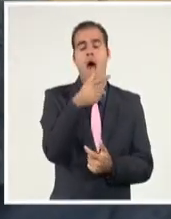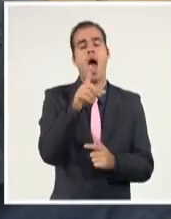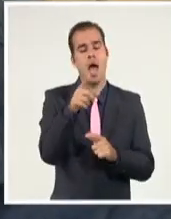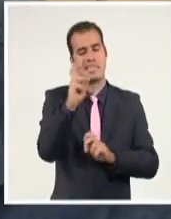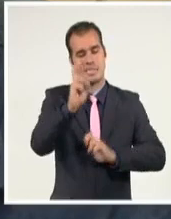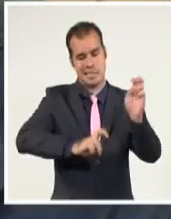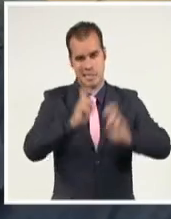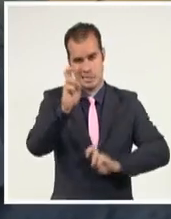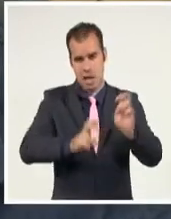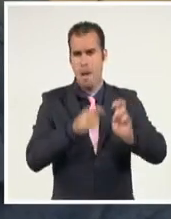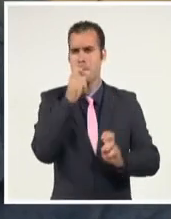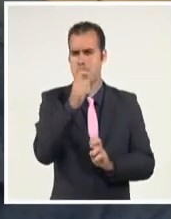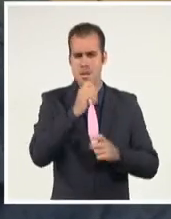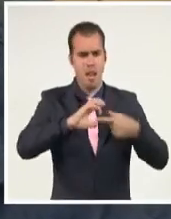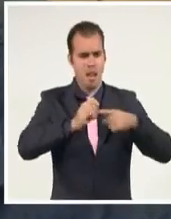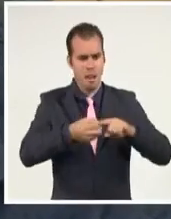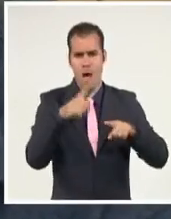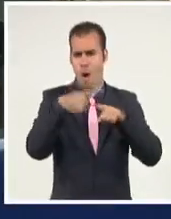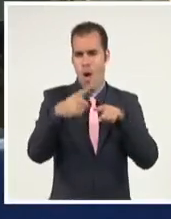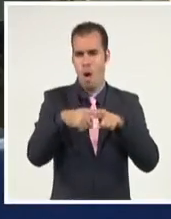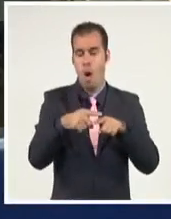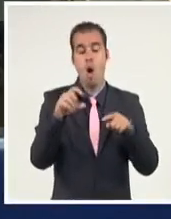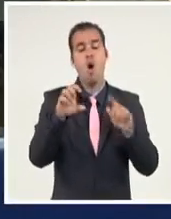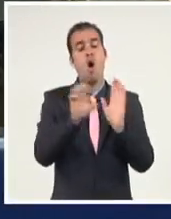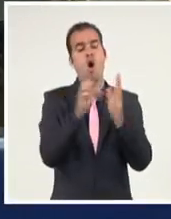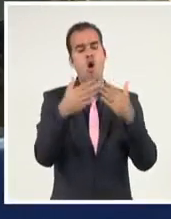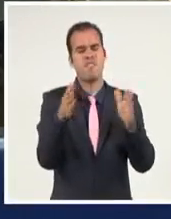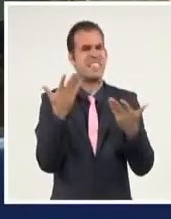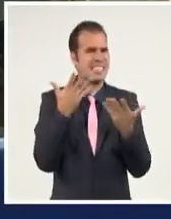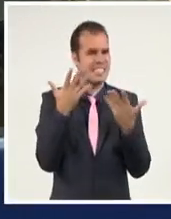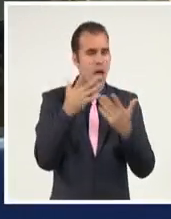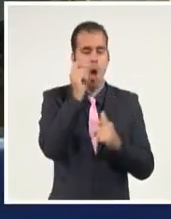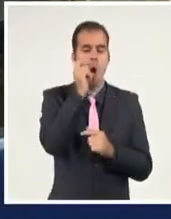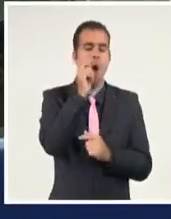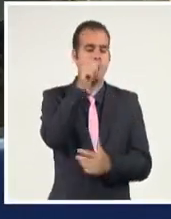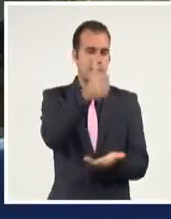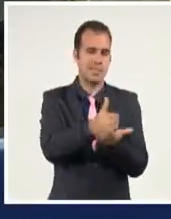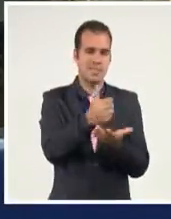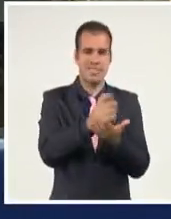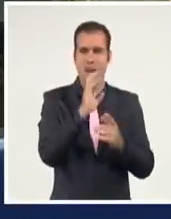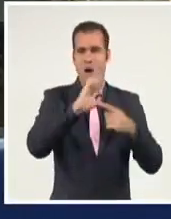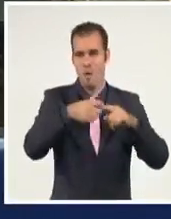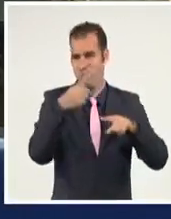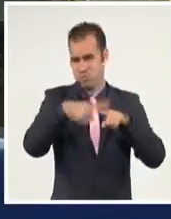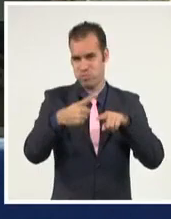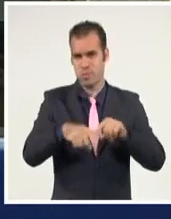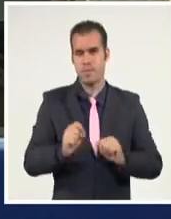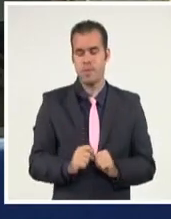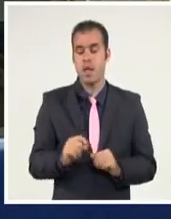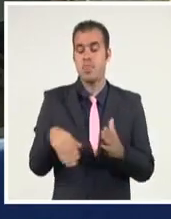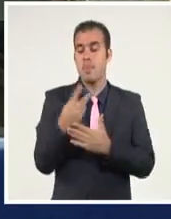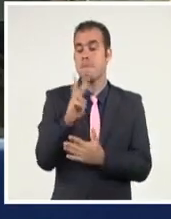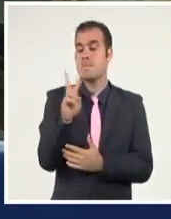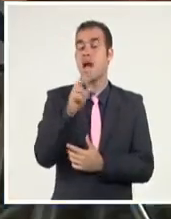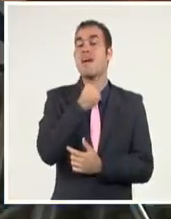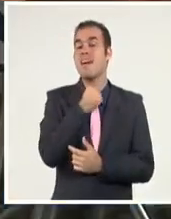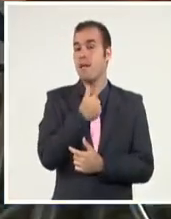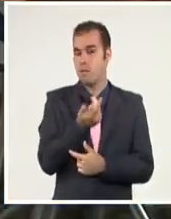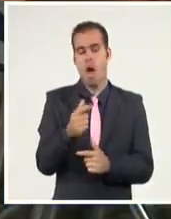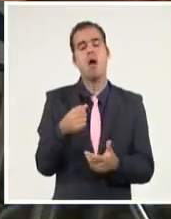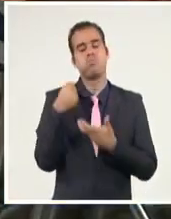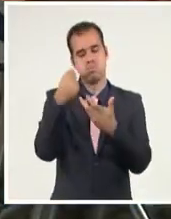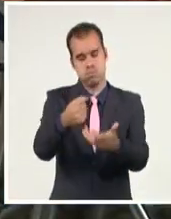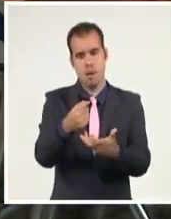e Identidad, convocado por el Centro Promotor del Humor. El 22 de enero será entregado el Premio Nacional de Teatro